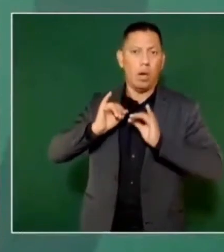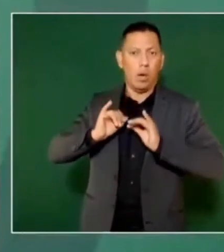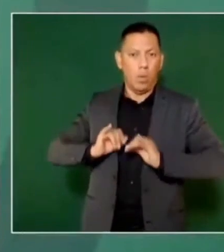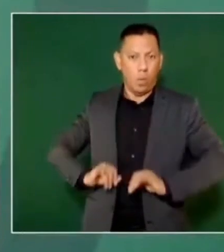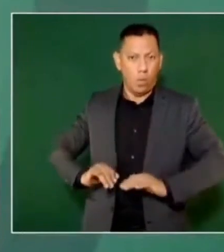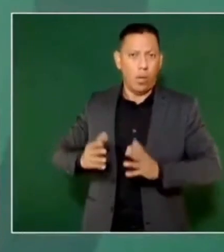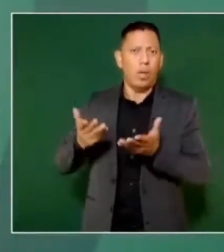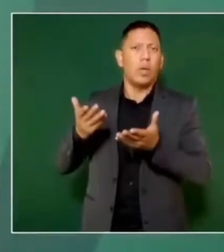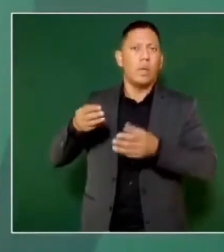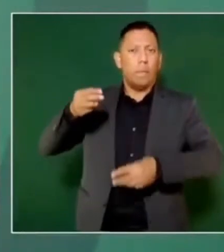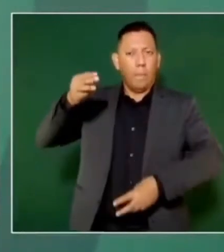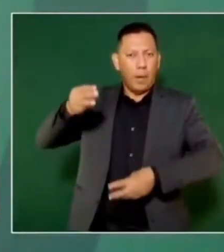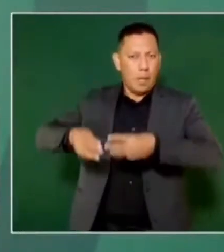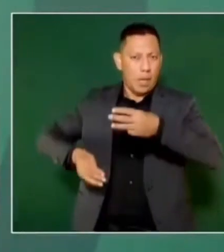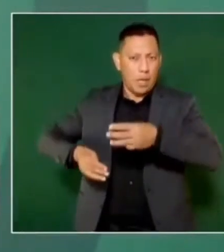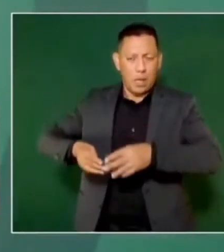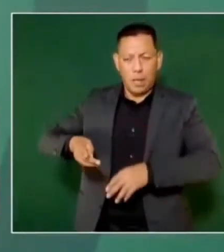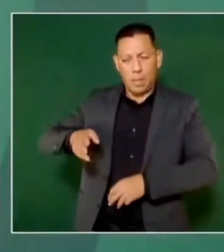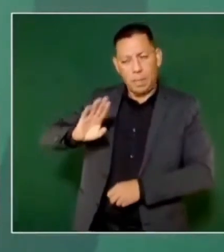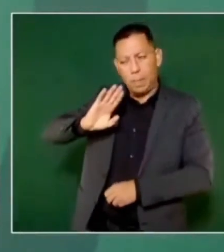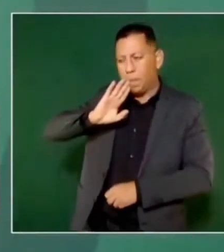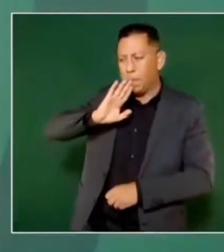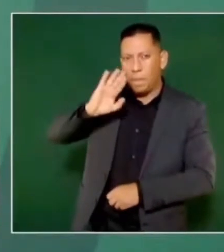magistrados y ministros corruptos